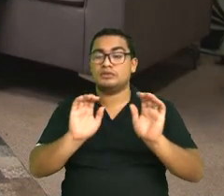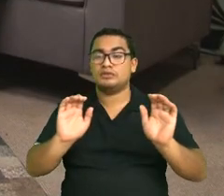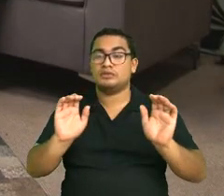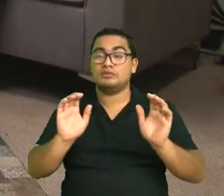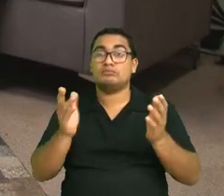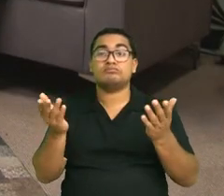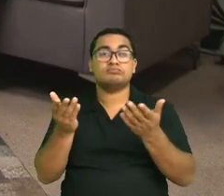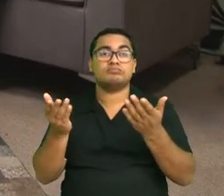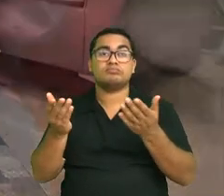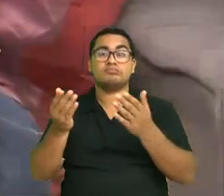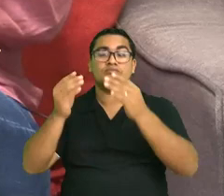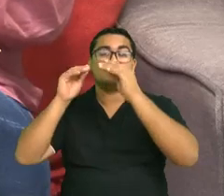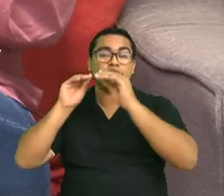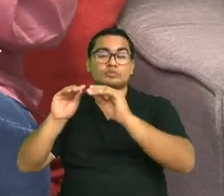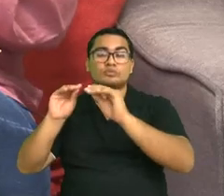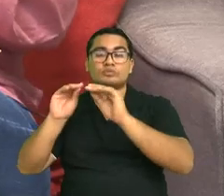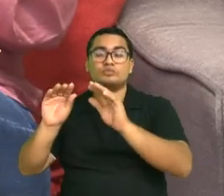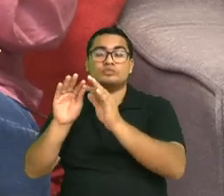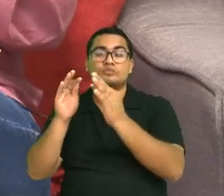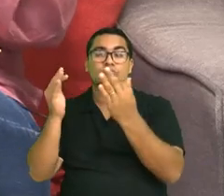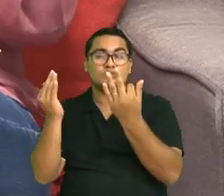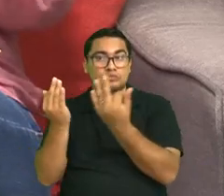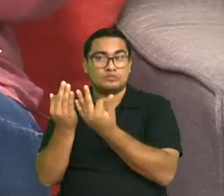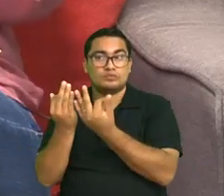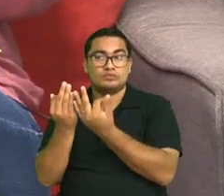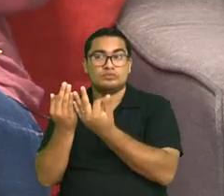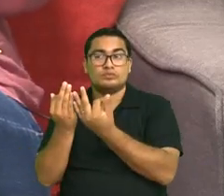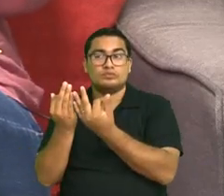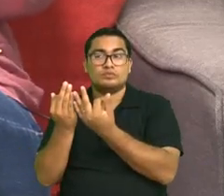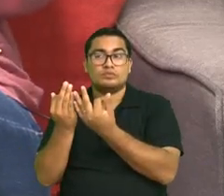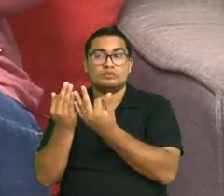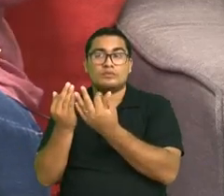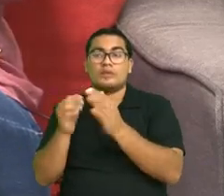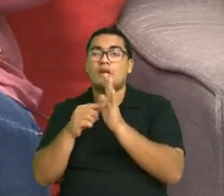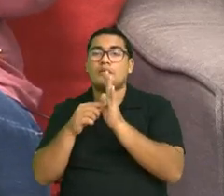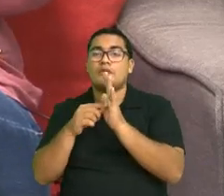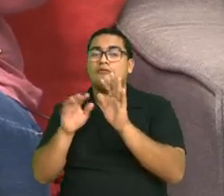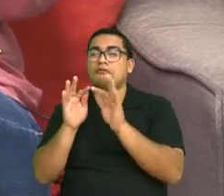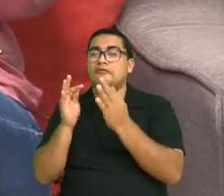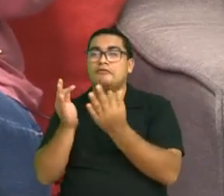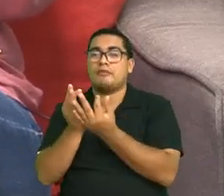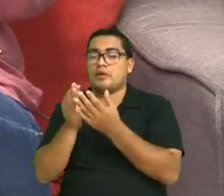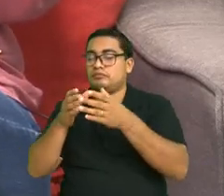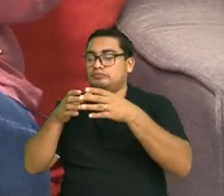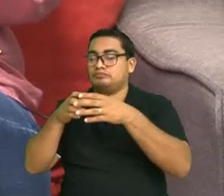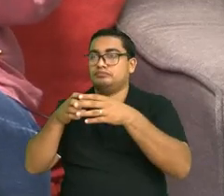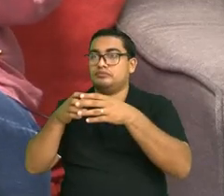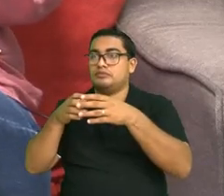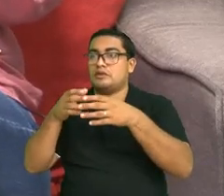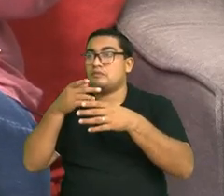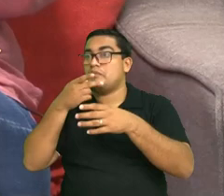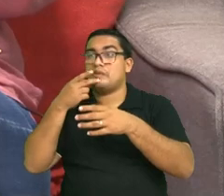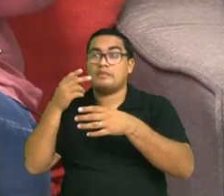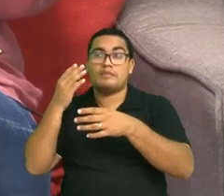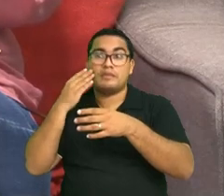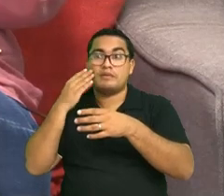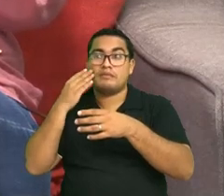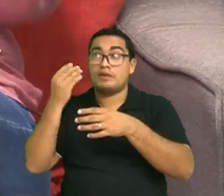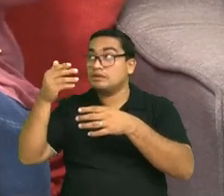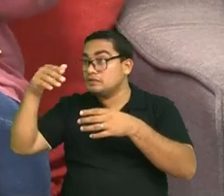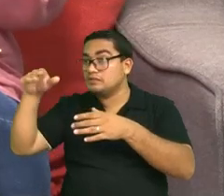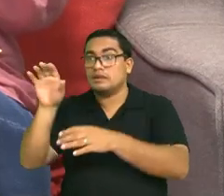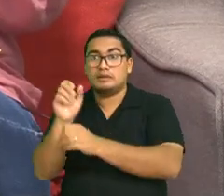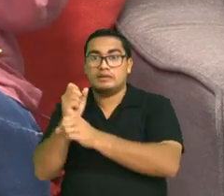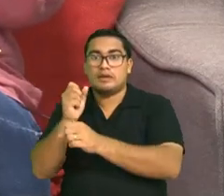a la familia, a las personas, cuando hablamos de familia, porque a veces los padres se van a trabajar. Y es la